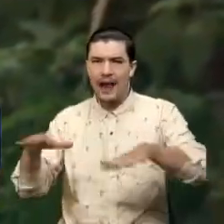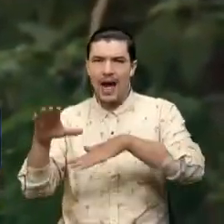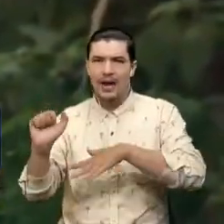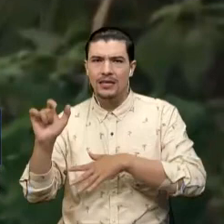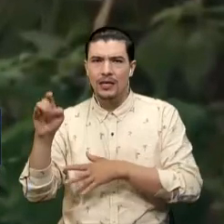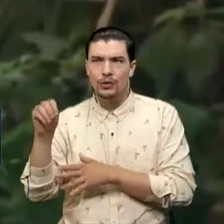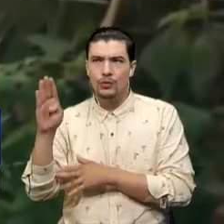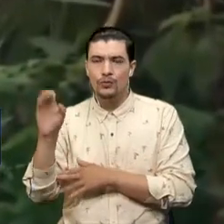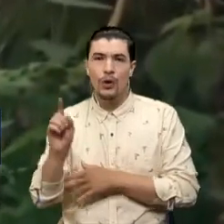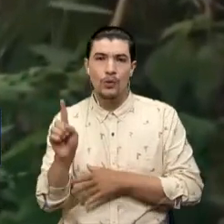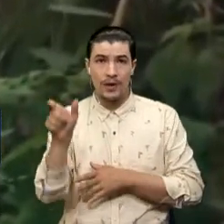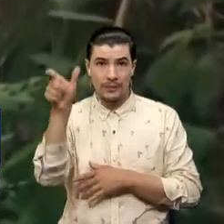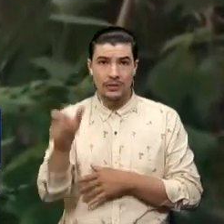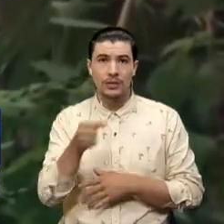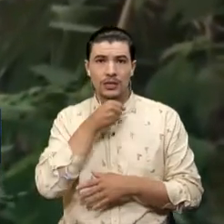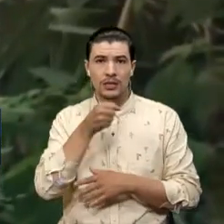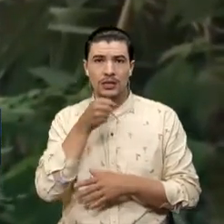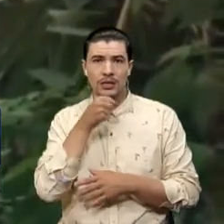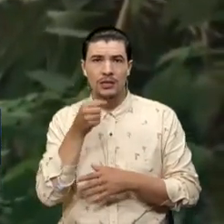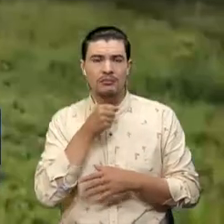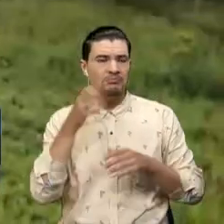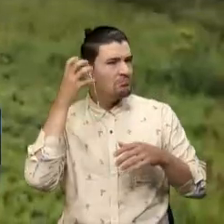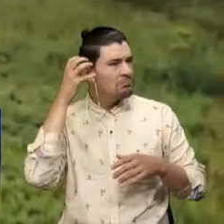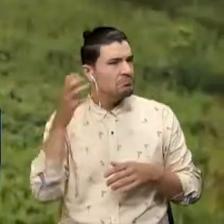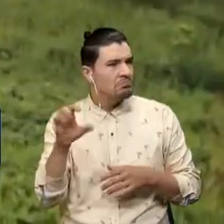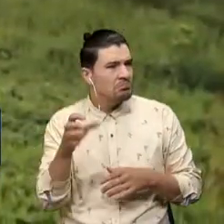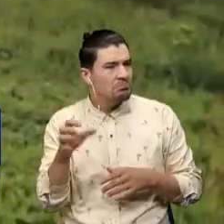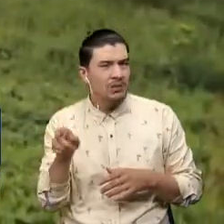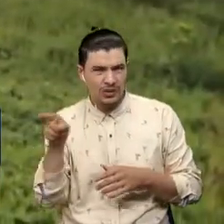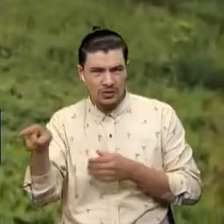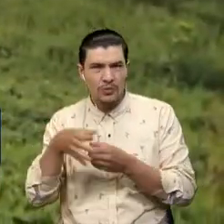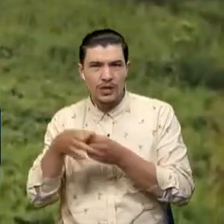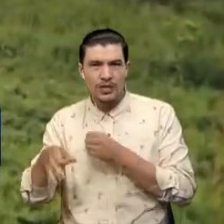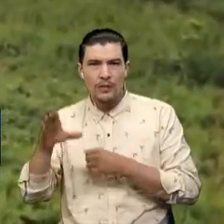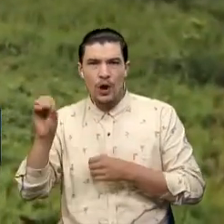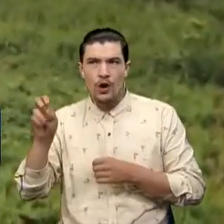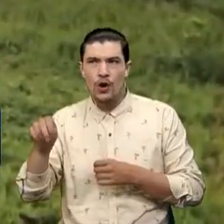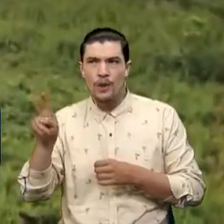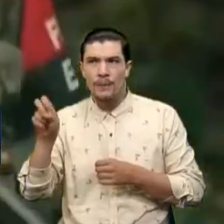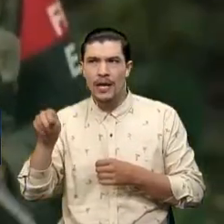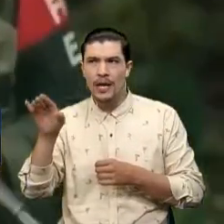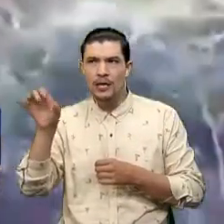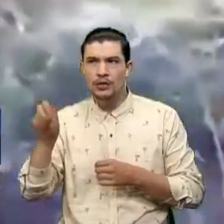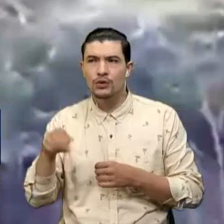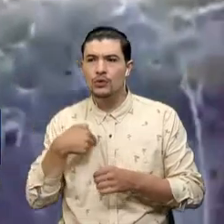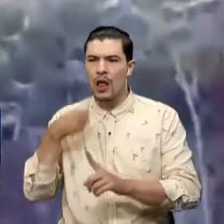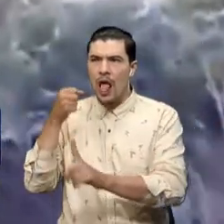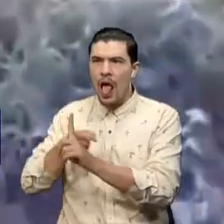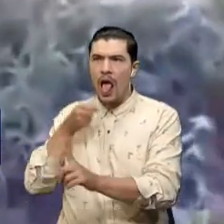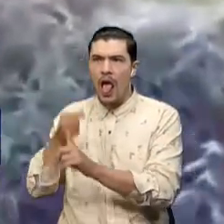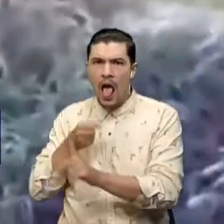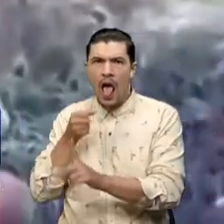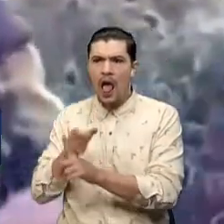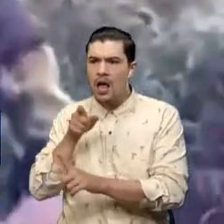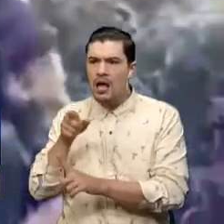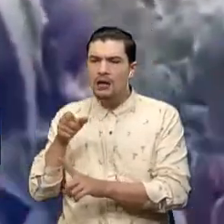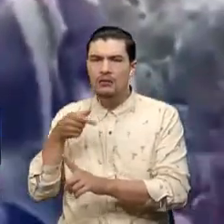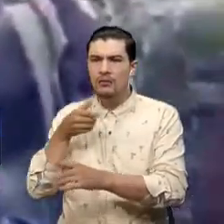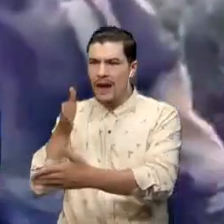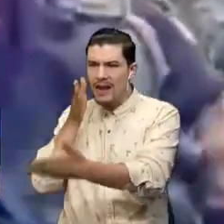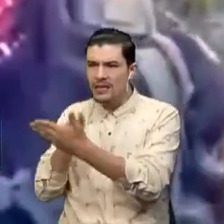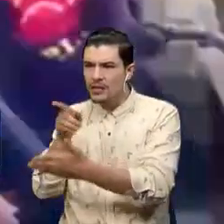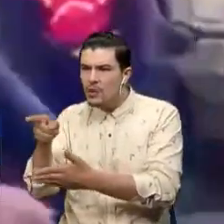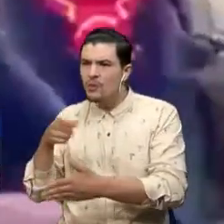en donde uno de los periodistas en una emisora comunitaria en convención fue intimidado para dar información sobre el paro armado decretado por el pl